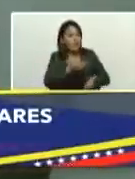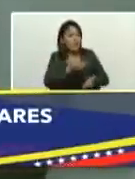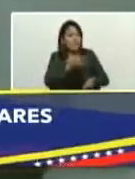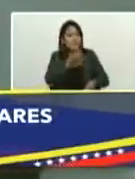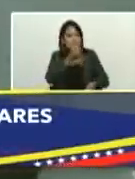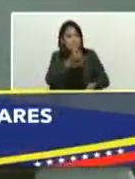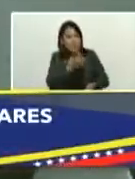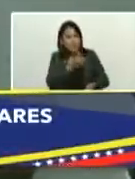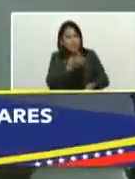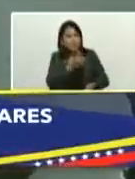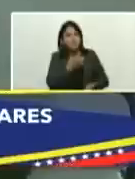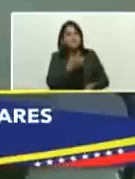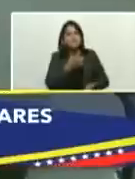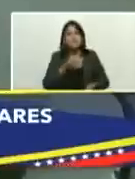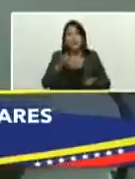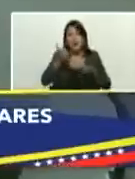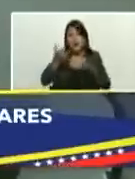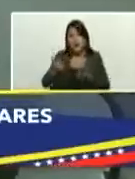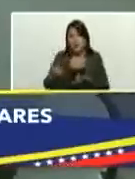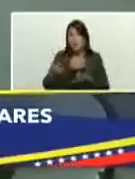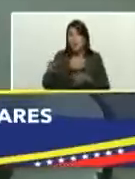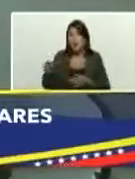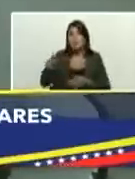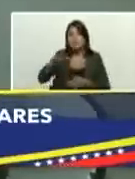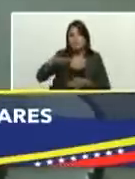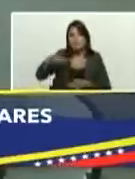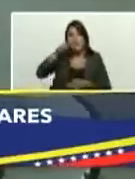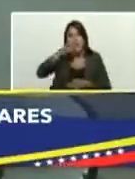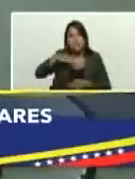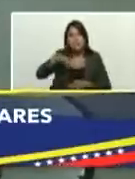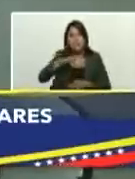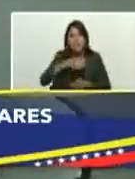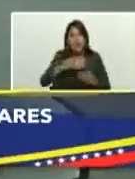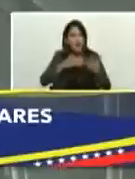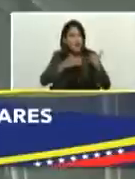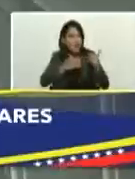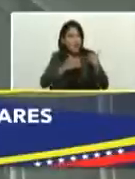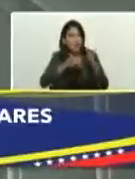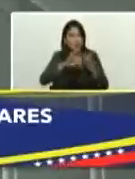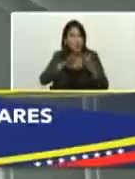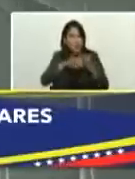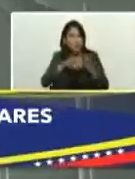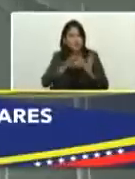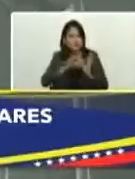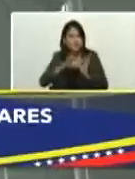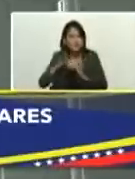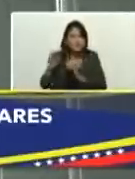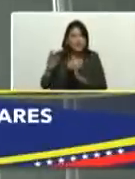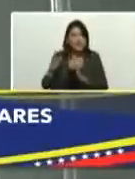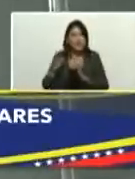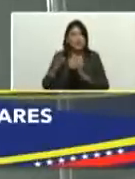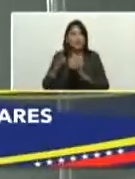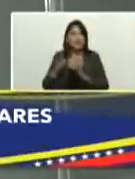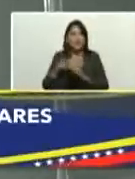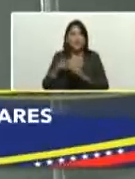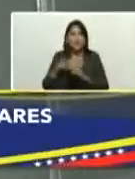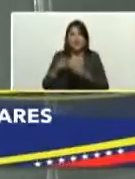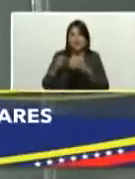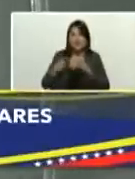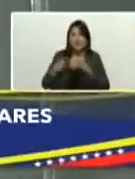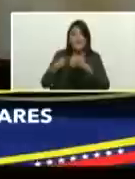cómo el pueblo organizado, el poder popular, todas las asambleas de viviendo venezolanos, que es que están con nosotros, de